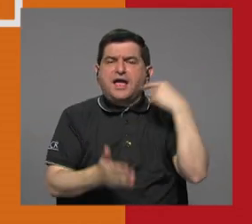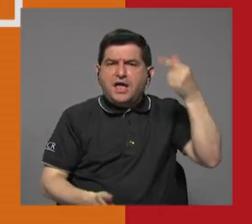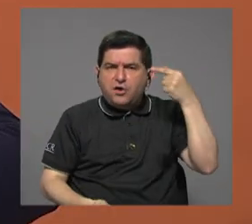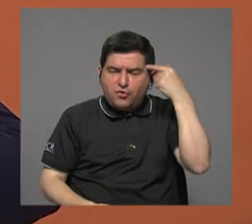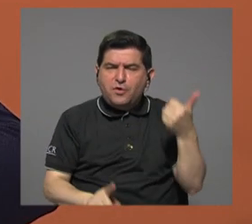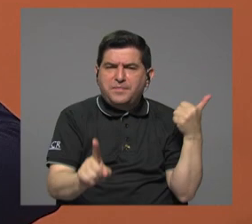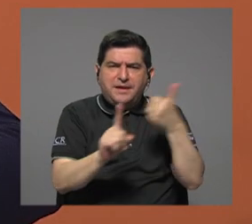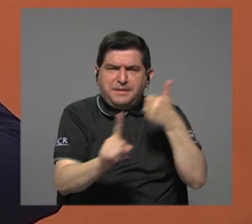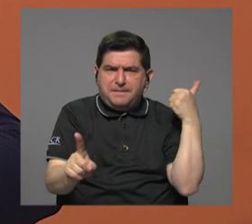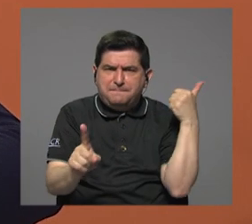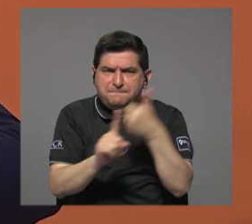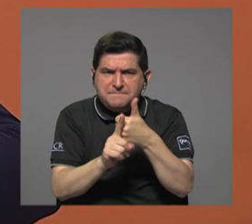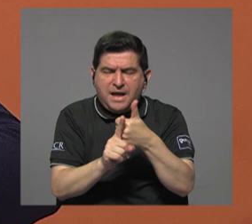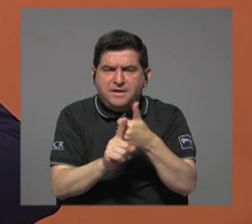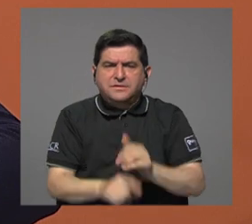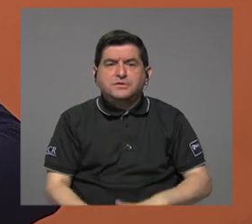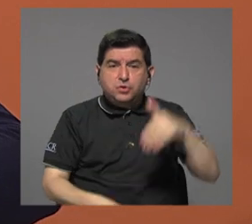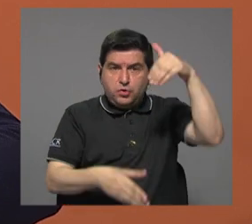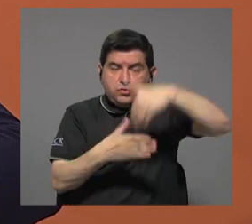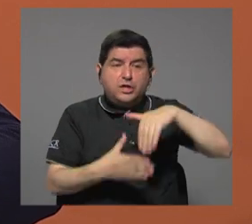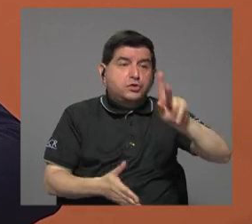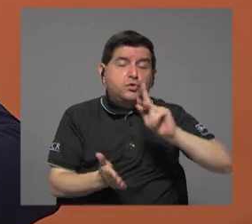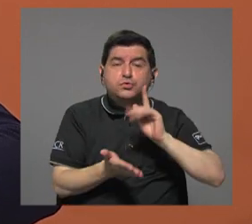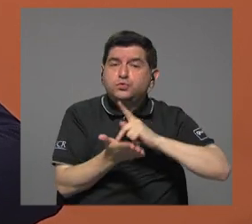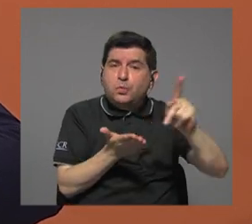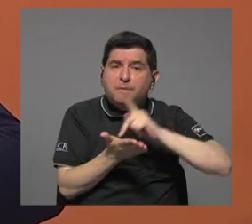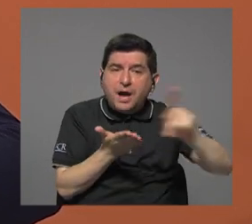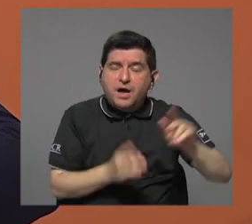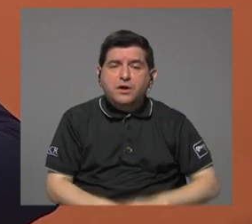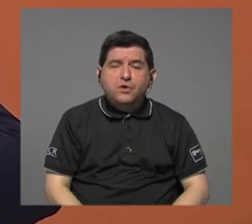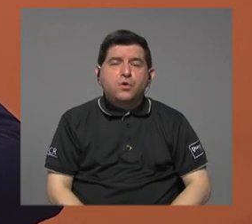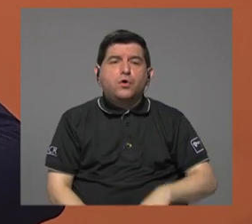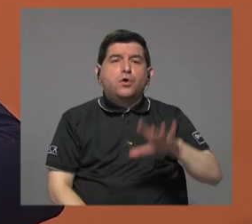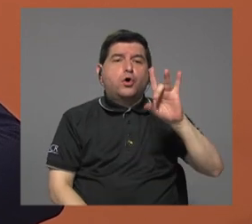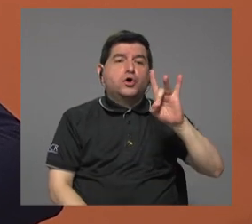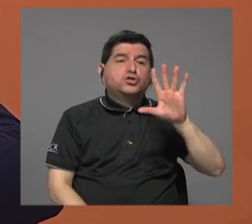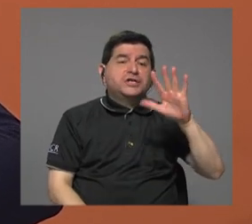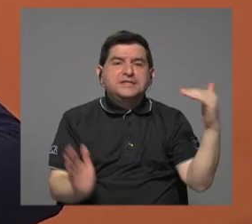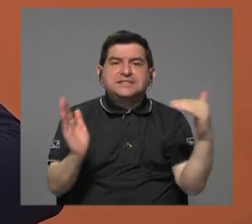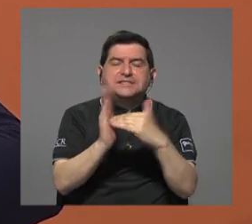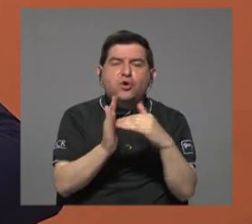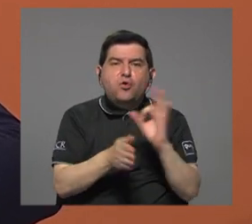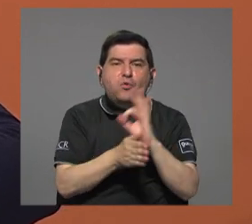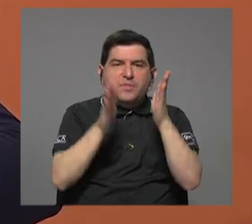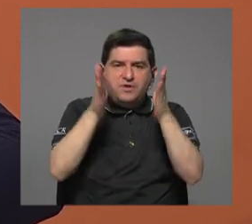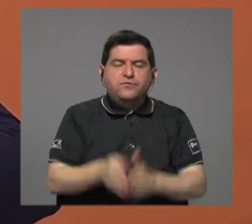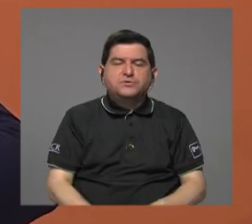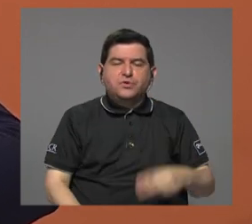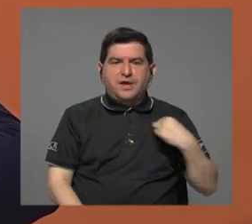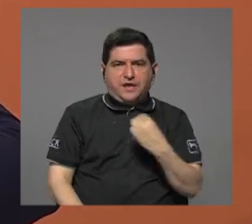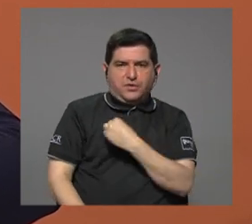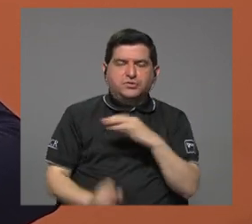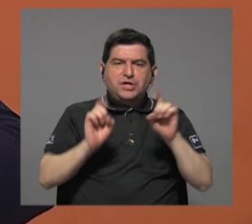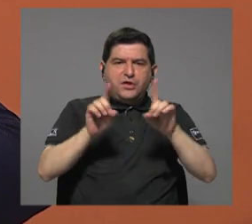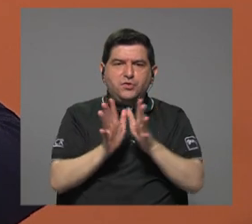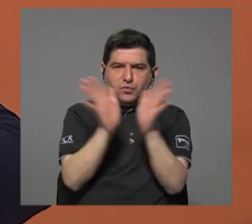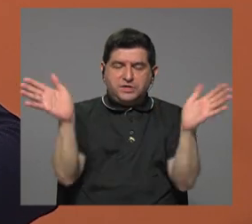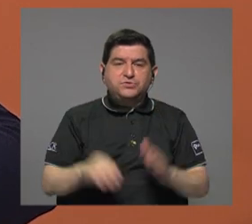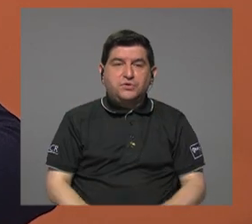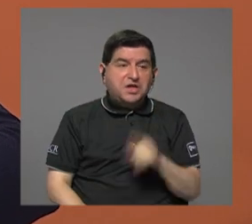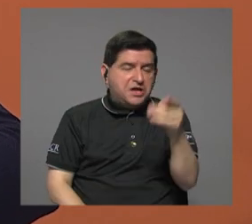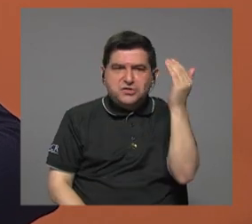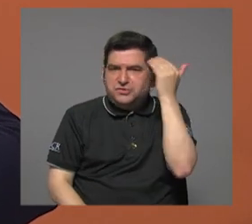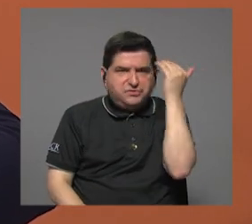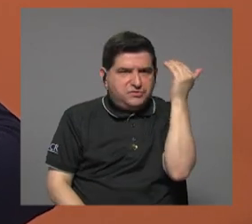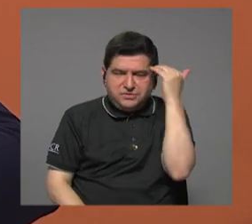impactaría eventualmente dentro de su salario y esto es casi 85 mil funcionarios del mec y muchos desconocen sobre la